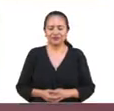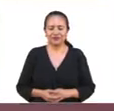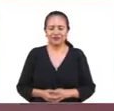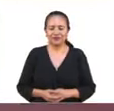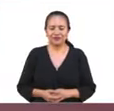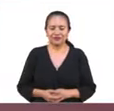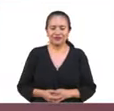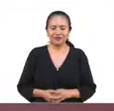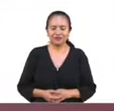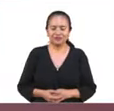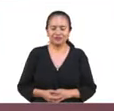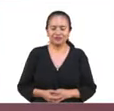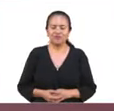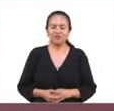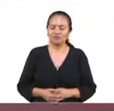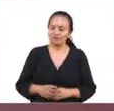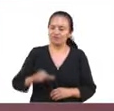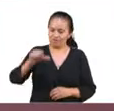El día de hoy,